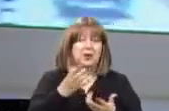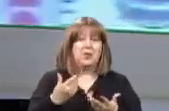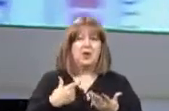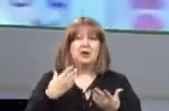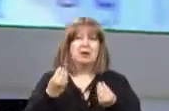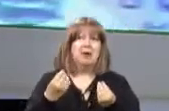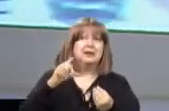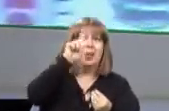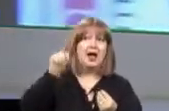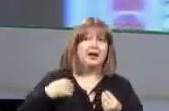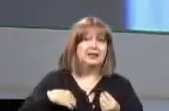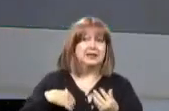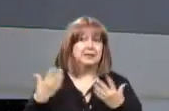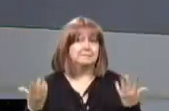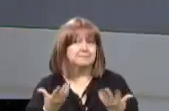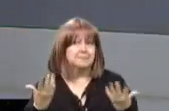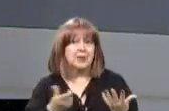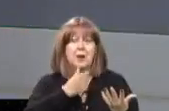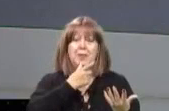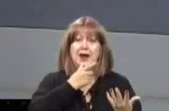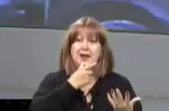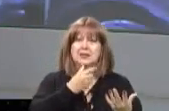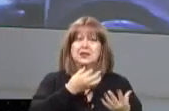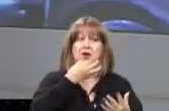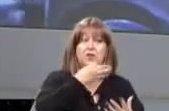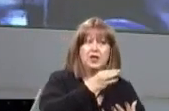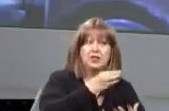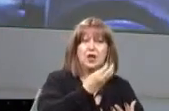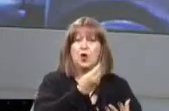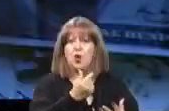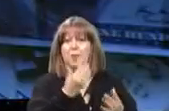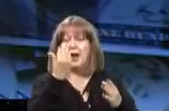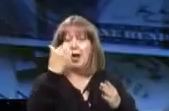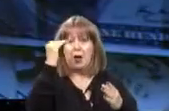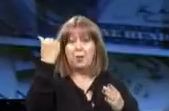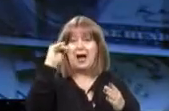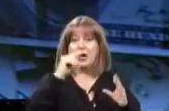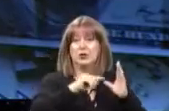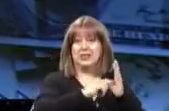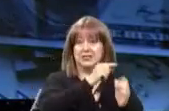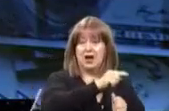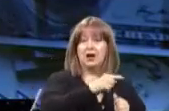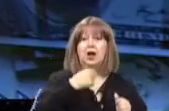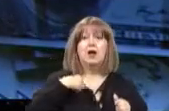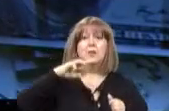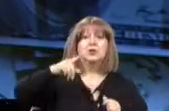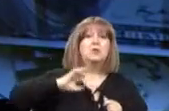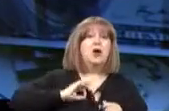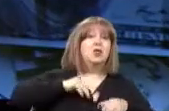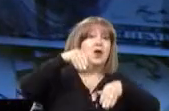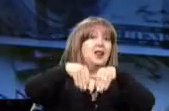país? Económicamente se habla, se sabe si el Banco Central compra o vende divisas, qué se espera. Viene un año electoral bastante,